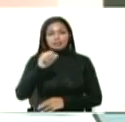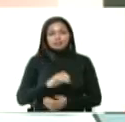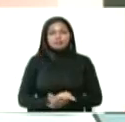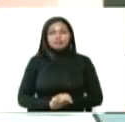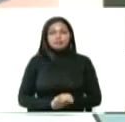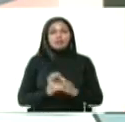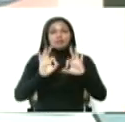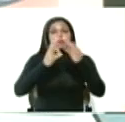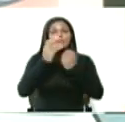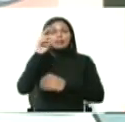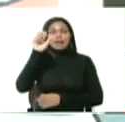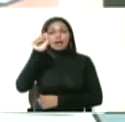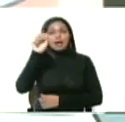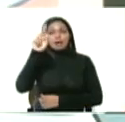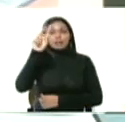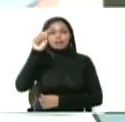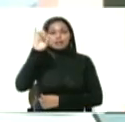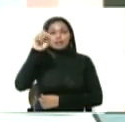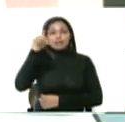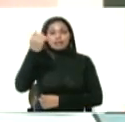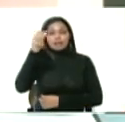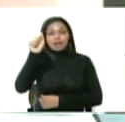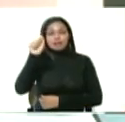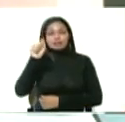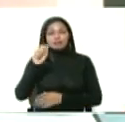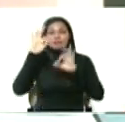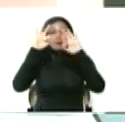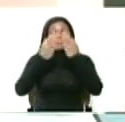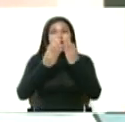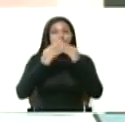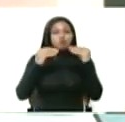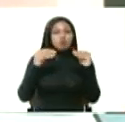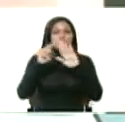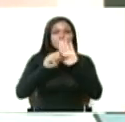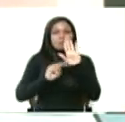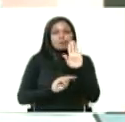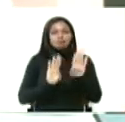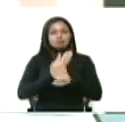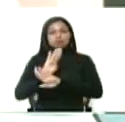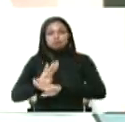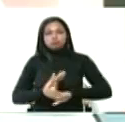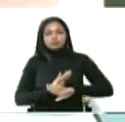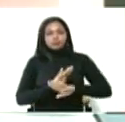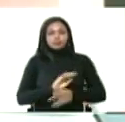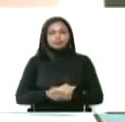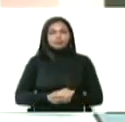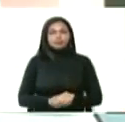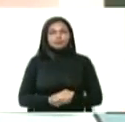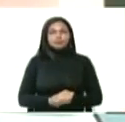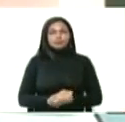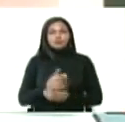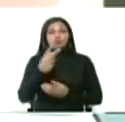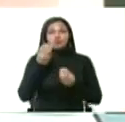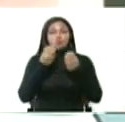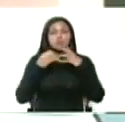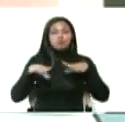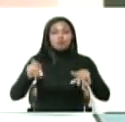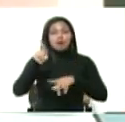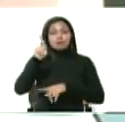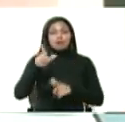Familias de Artigas, saludo. Se han tomado todas las medidas para que no se propaguen